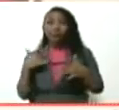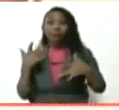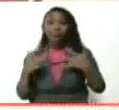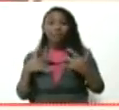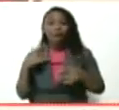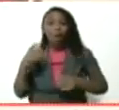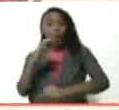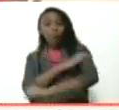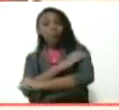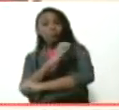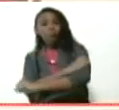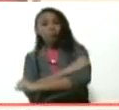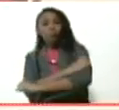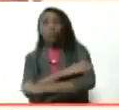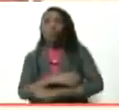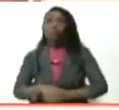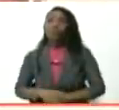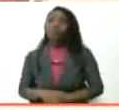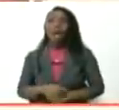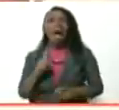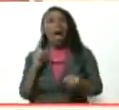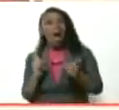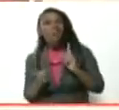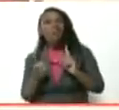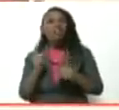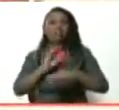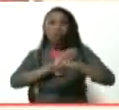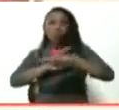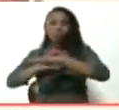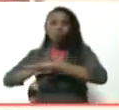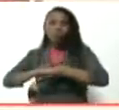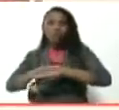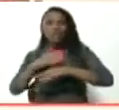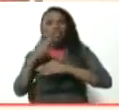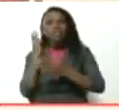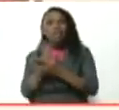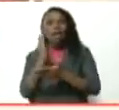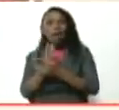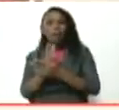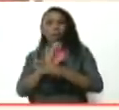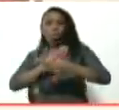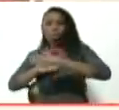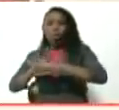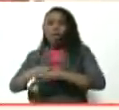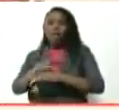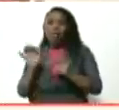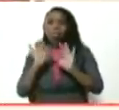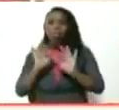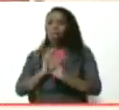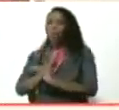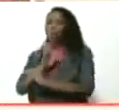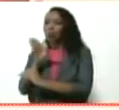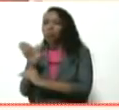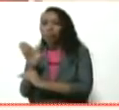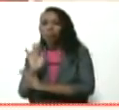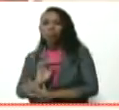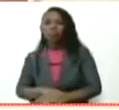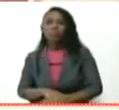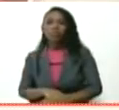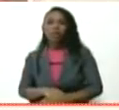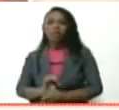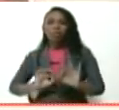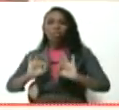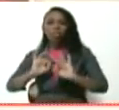La oposición a veces convocan, mejor dicho, casi siempre convocan y nadie va. Nadie